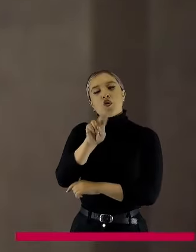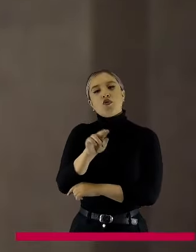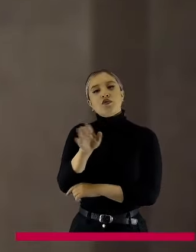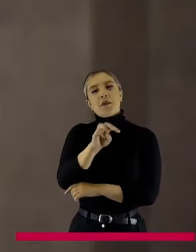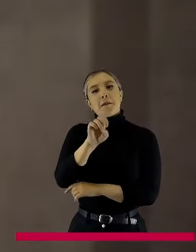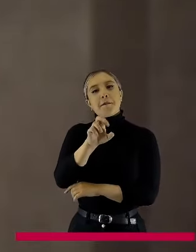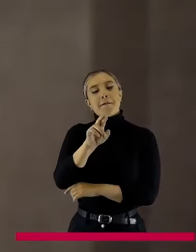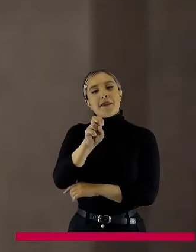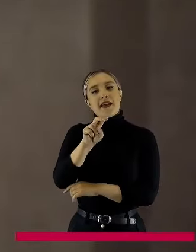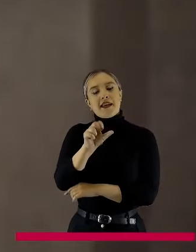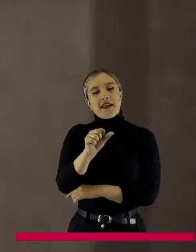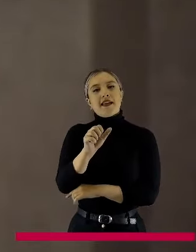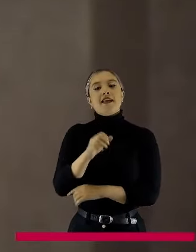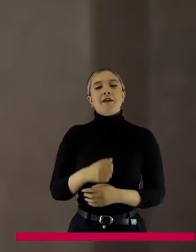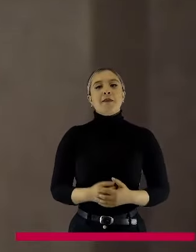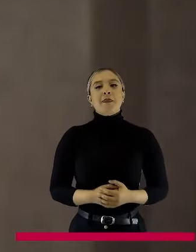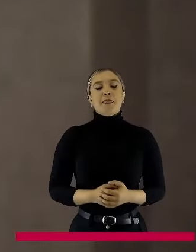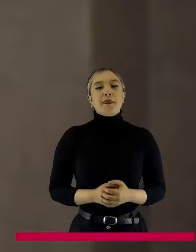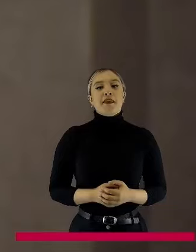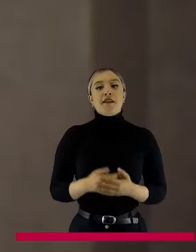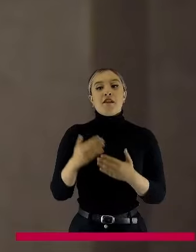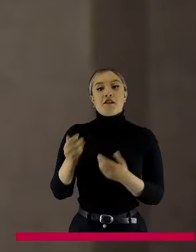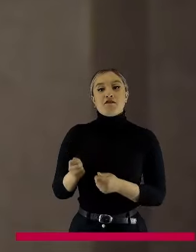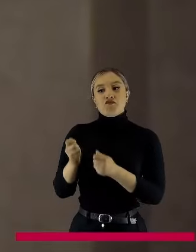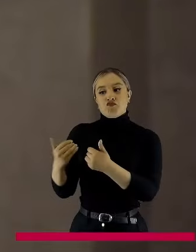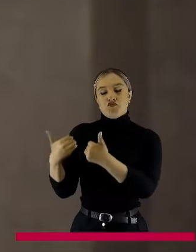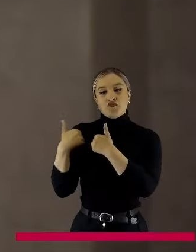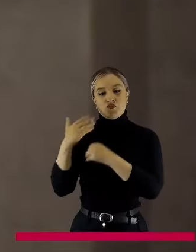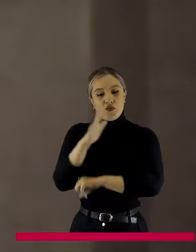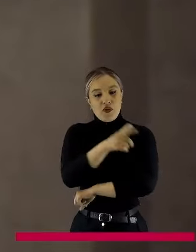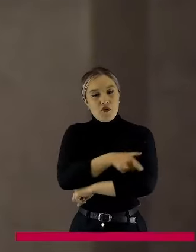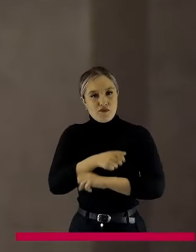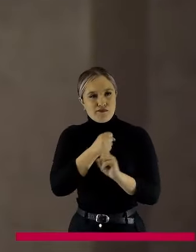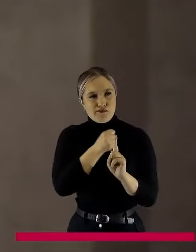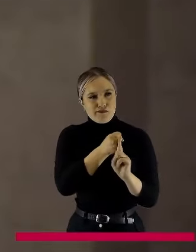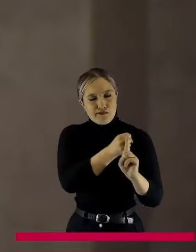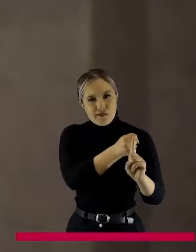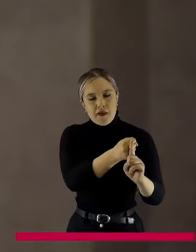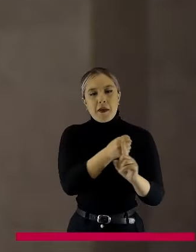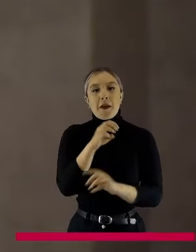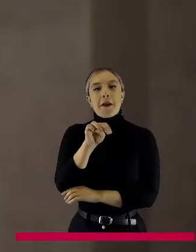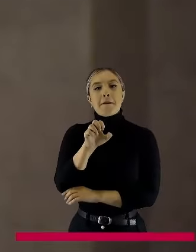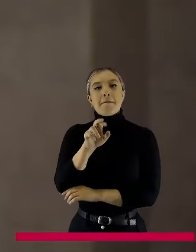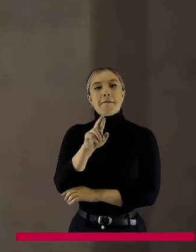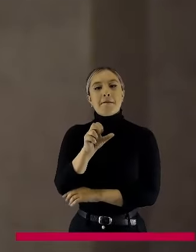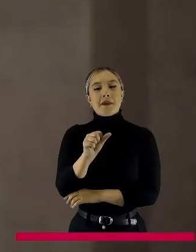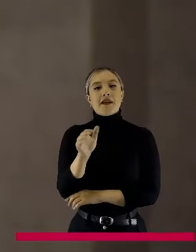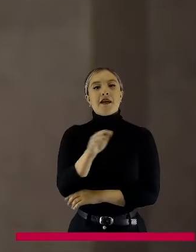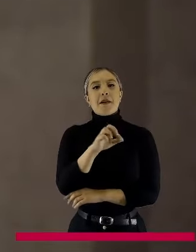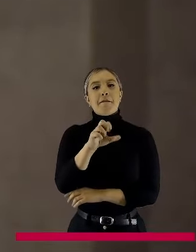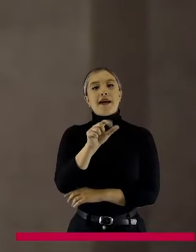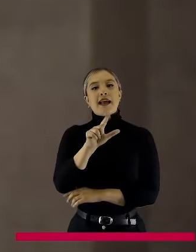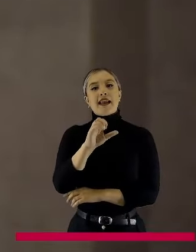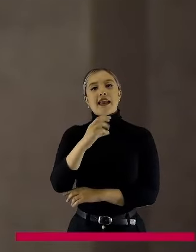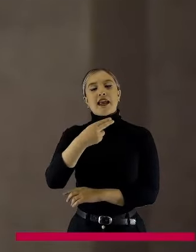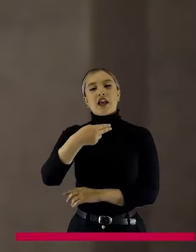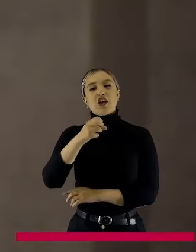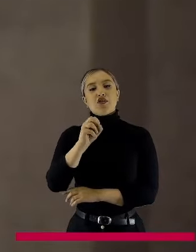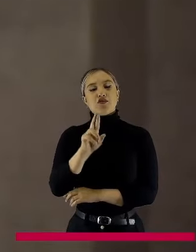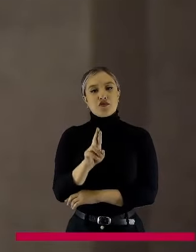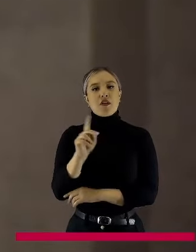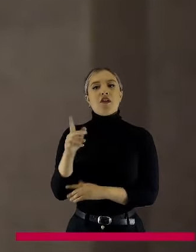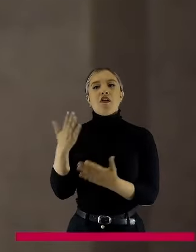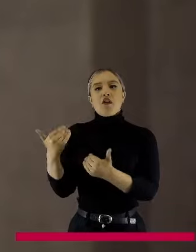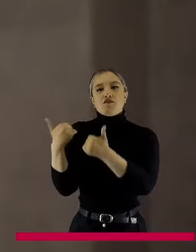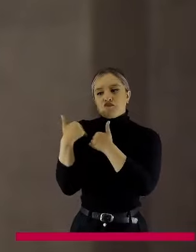Becerra Paneso, delegada del Comité Impulso, María Palechor,